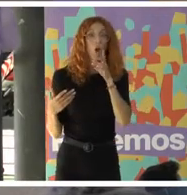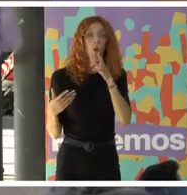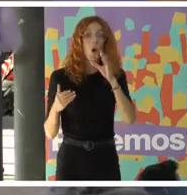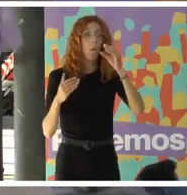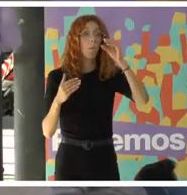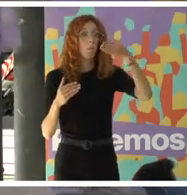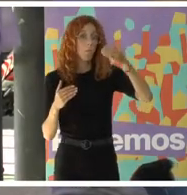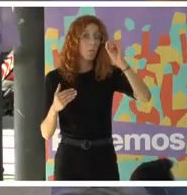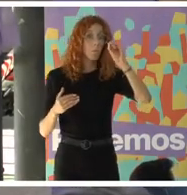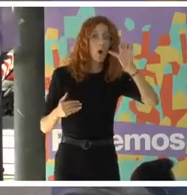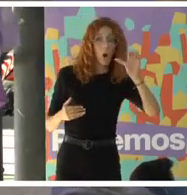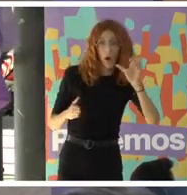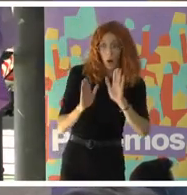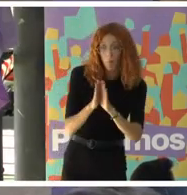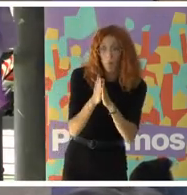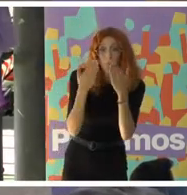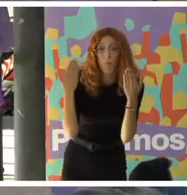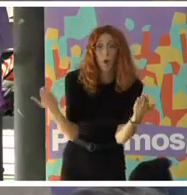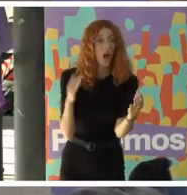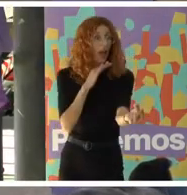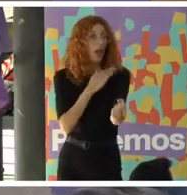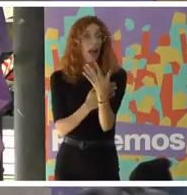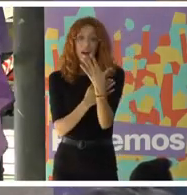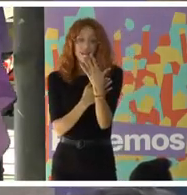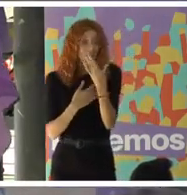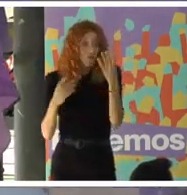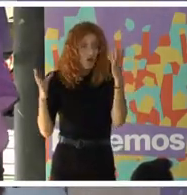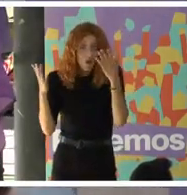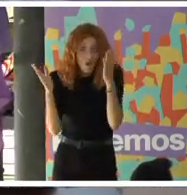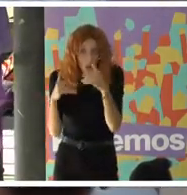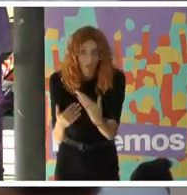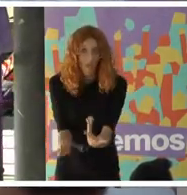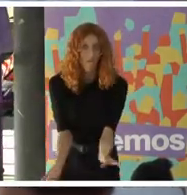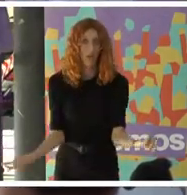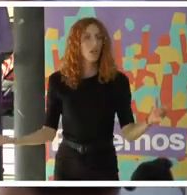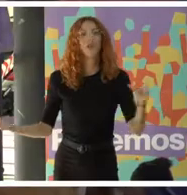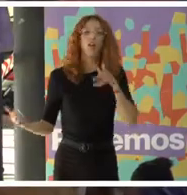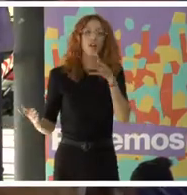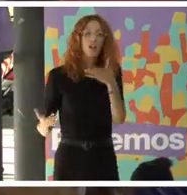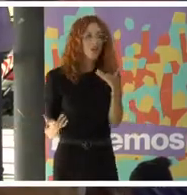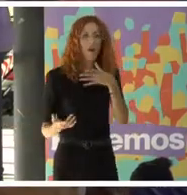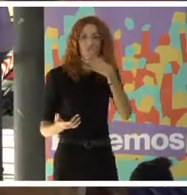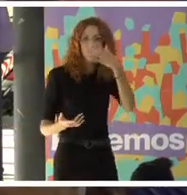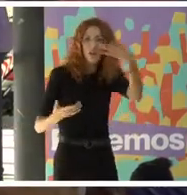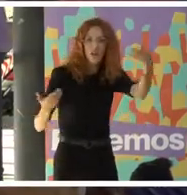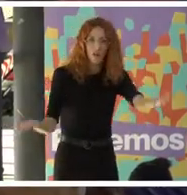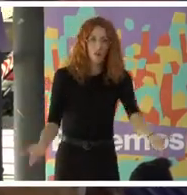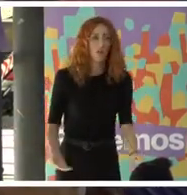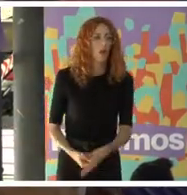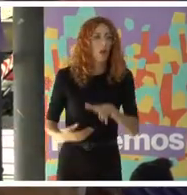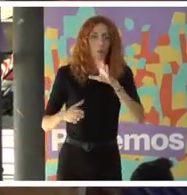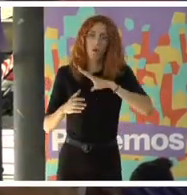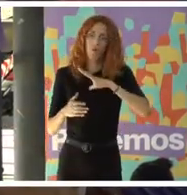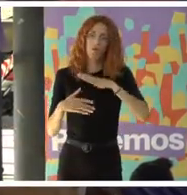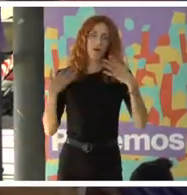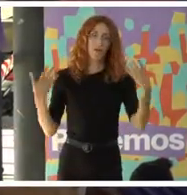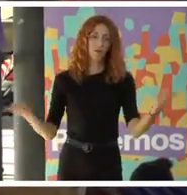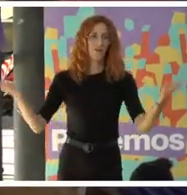oficial del Estado. Que deje de mandarnos cartitas el presidente del gobierno, que es una auténtica vergüenza, por